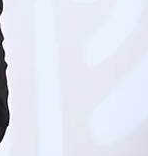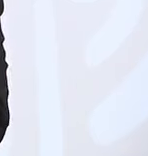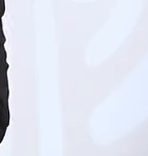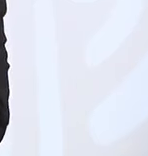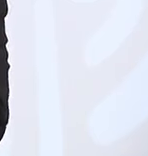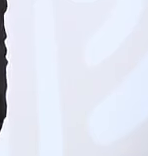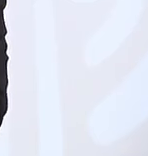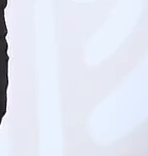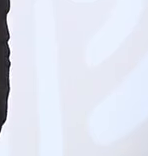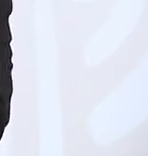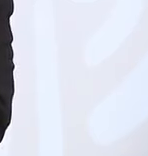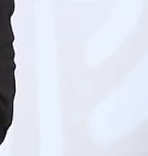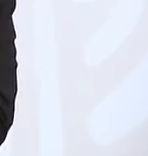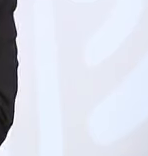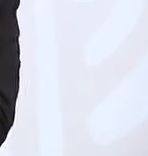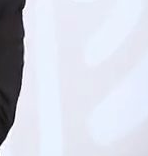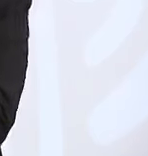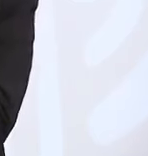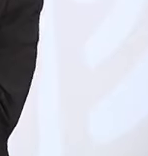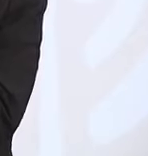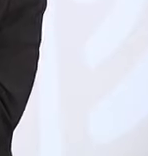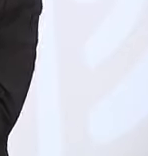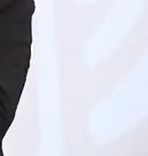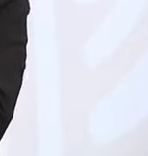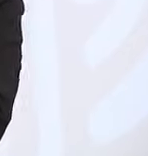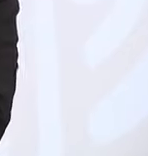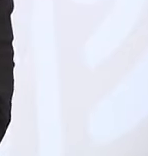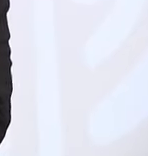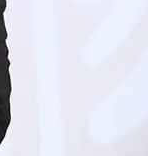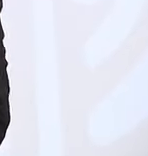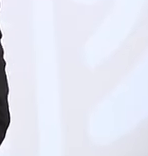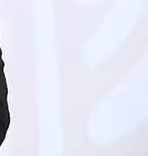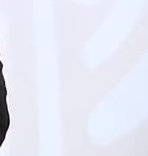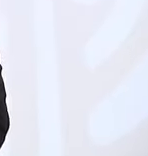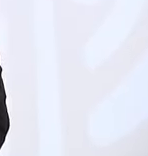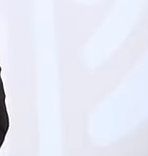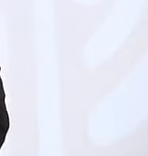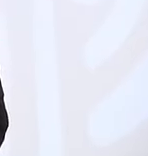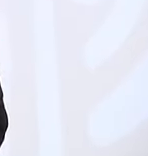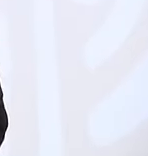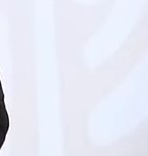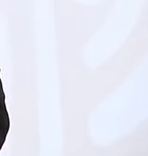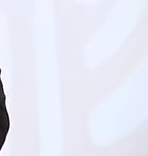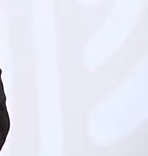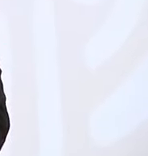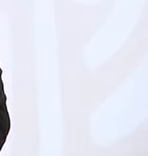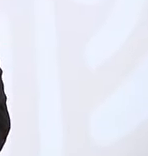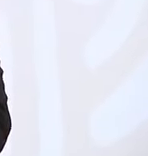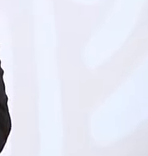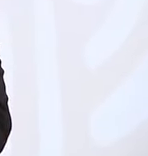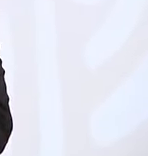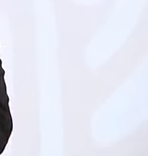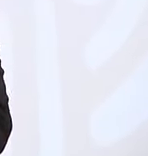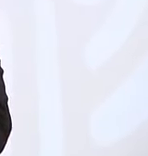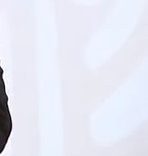Me da gusto estar en chitota de nueva cuenta